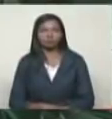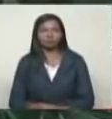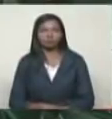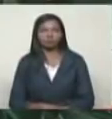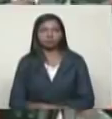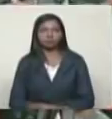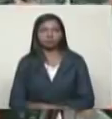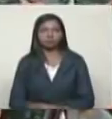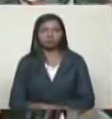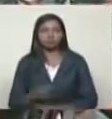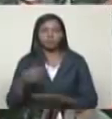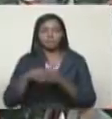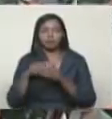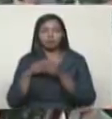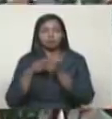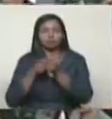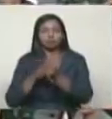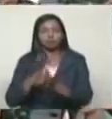Bajo los mandos naturales.